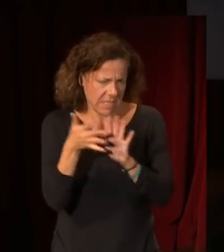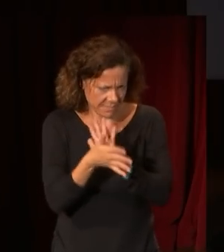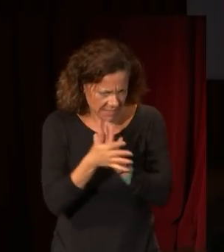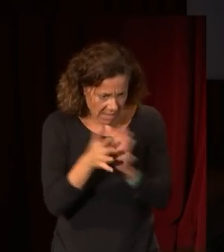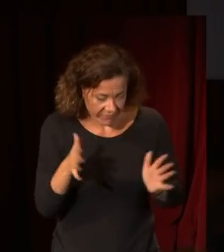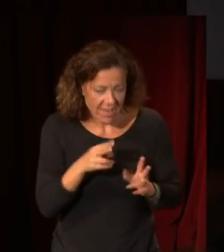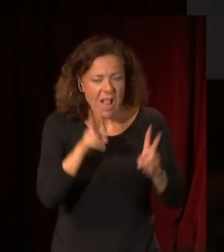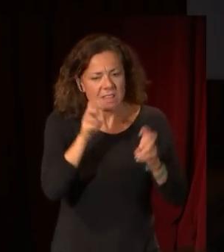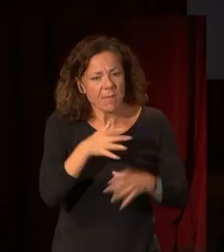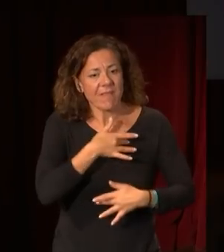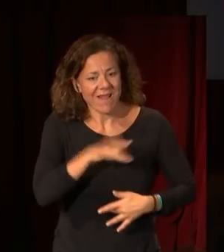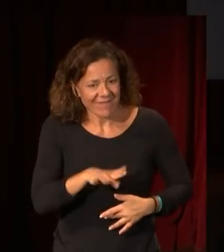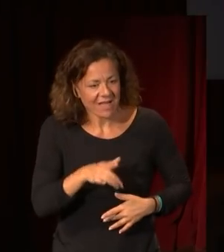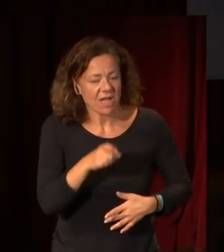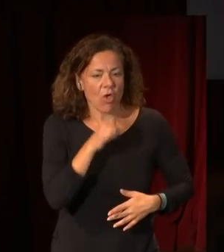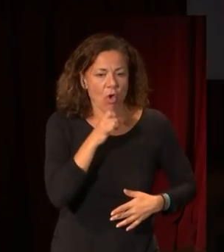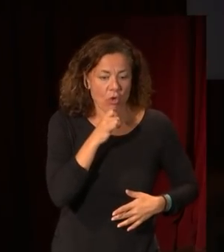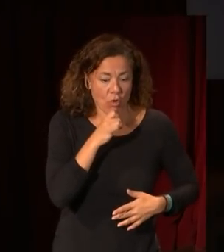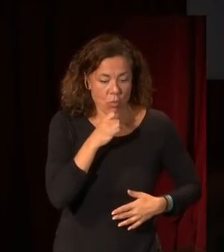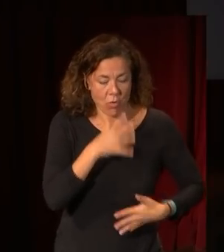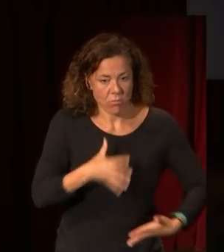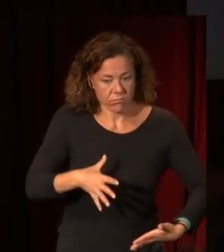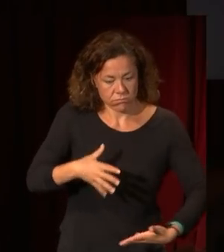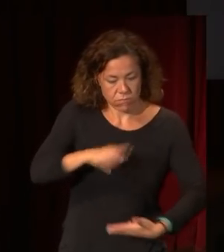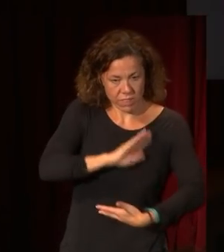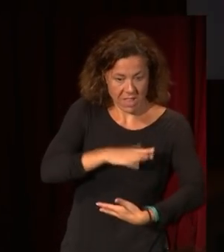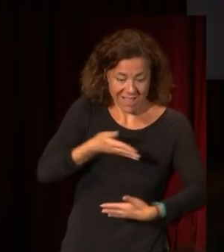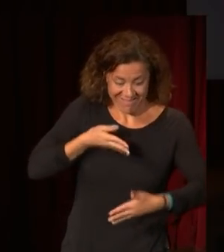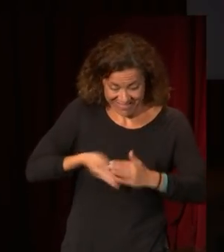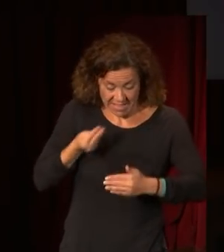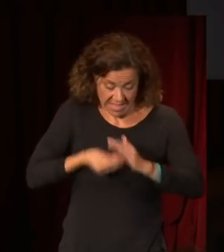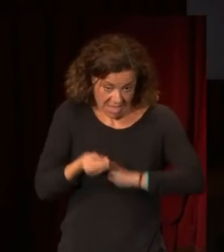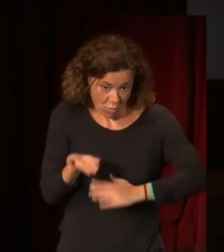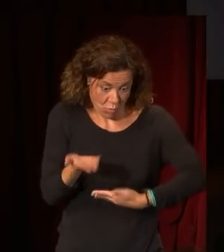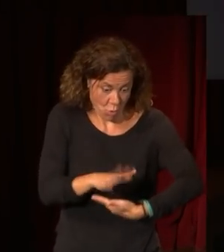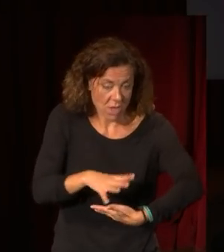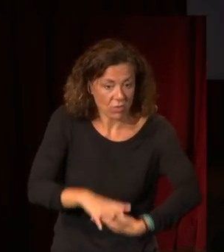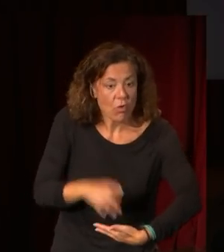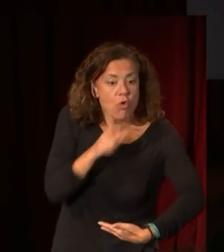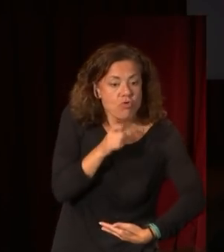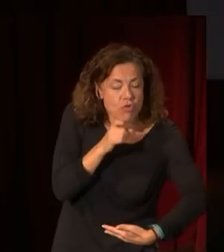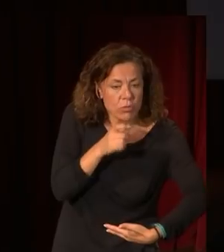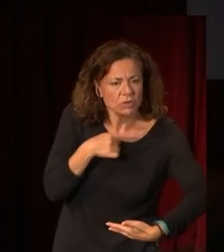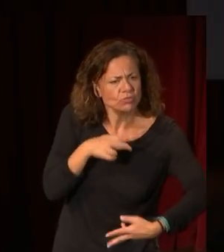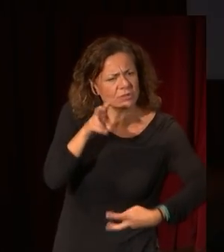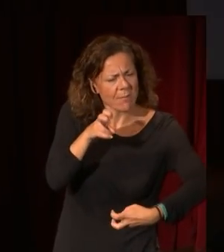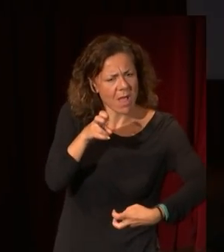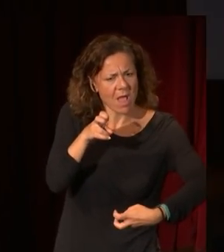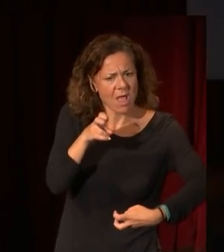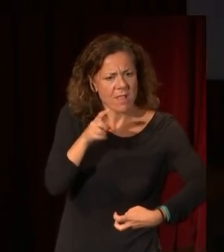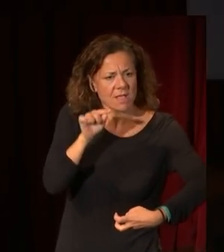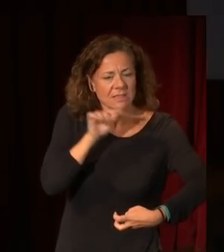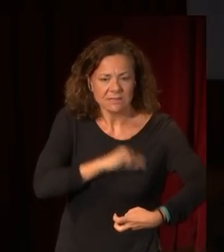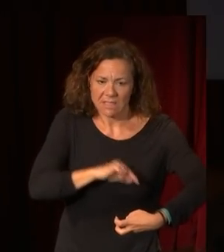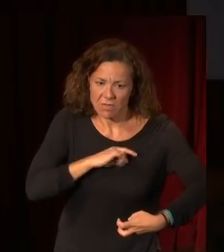de la virgen sosteniendo el cuerpo muerto de su hijo este tema de un fuerte sentido